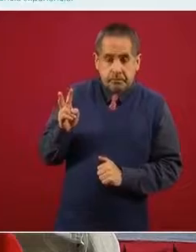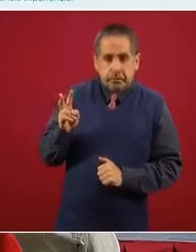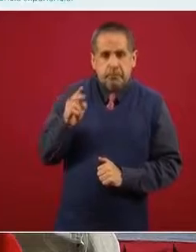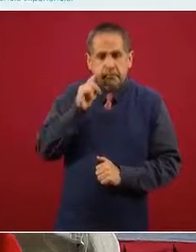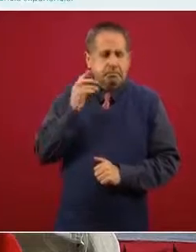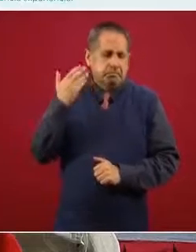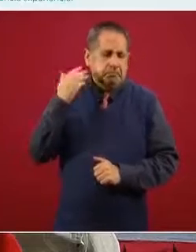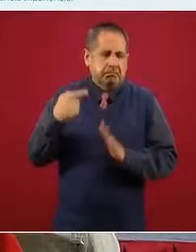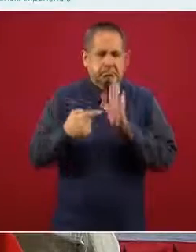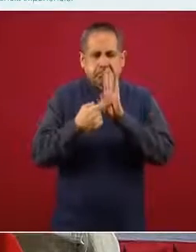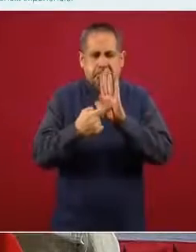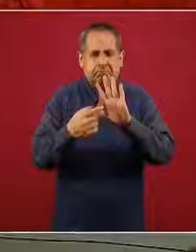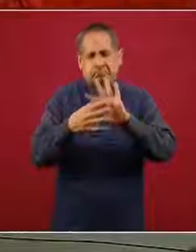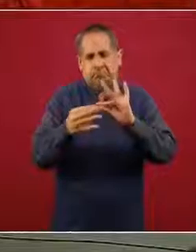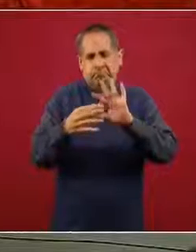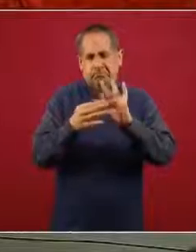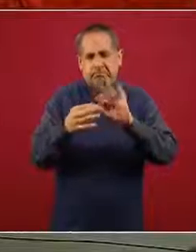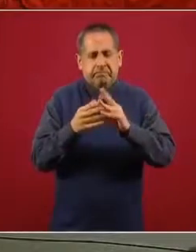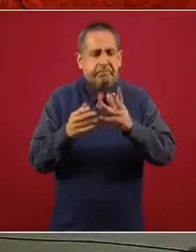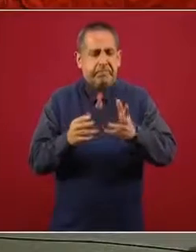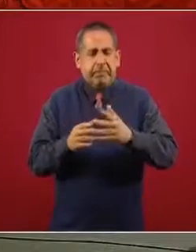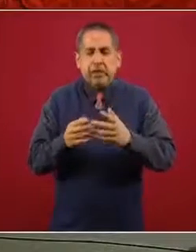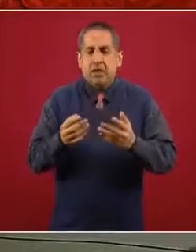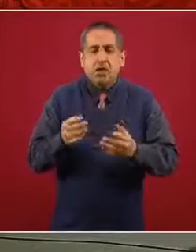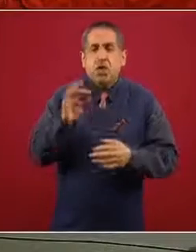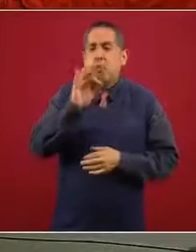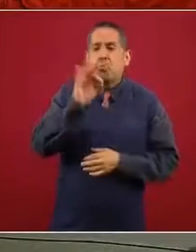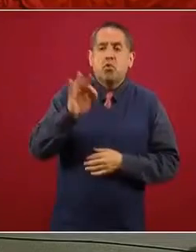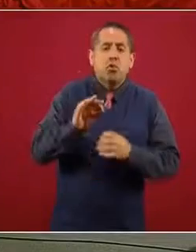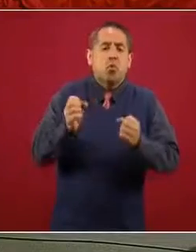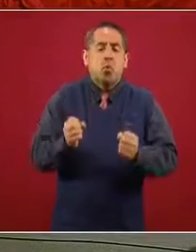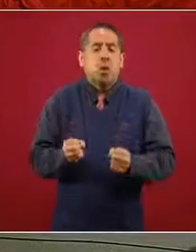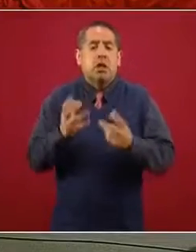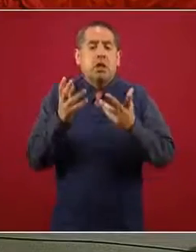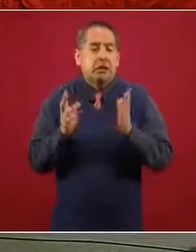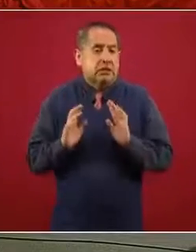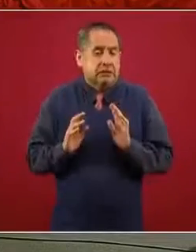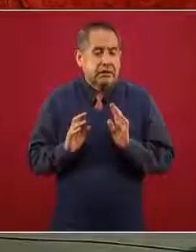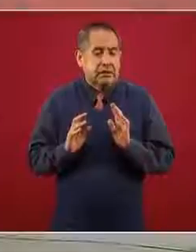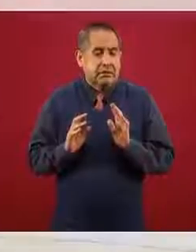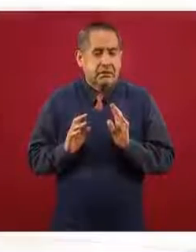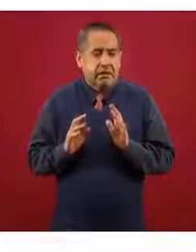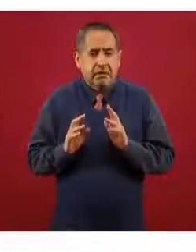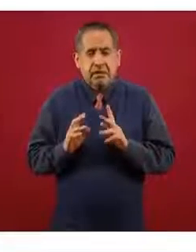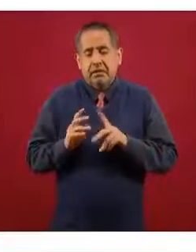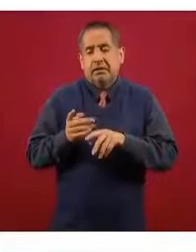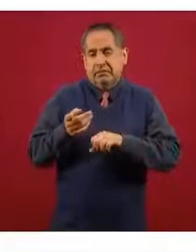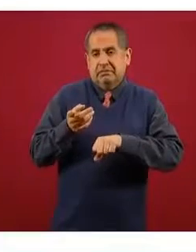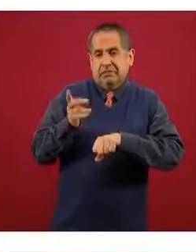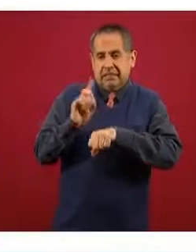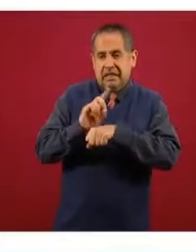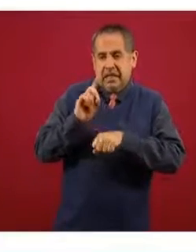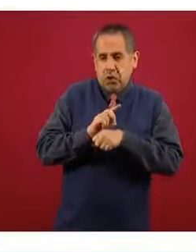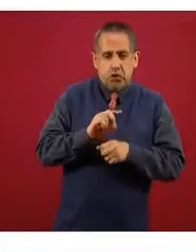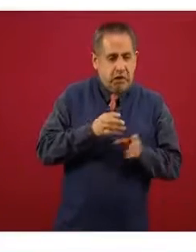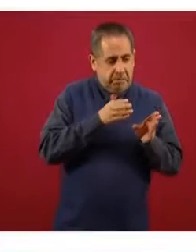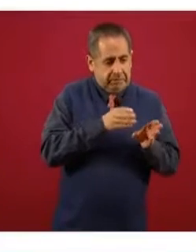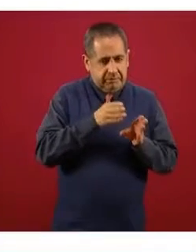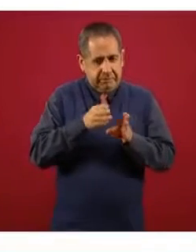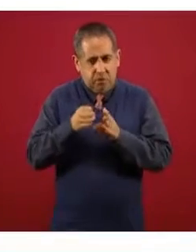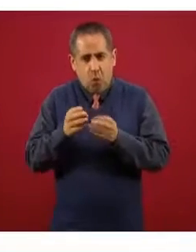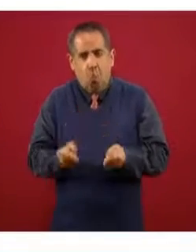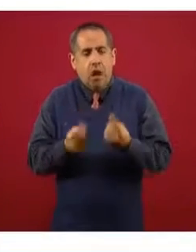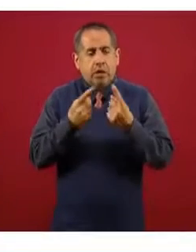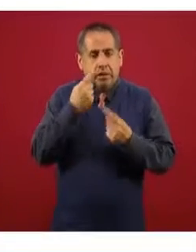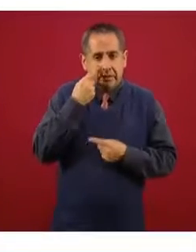venido presentando todos estos días, el porcentaje de cambio diario de casos estimados. Estos son casos.